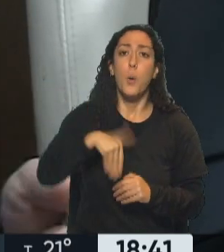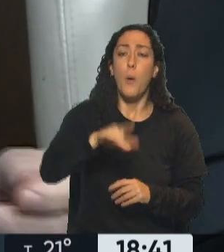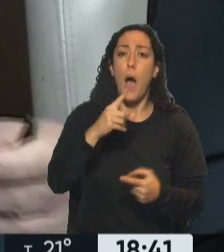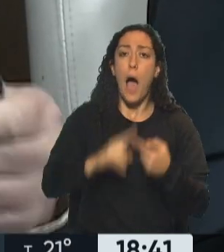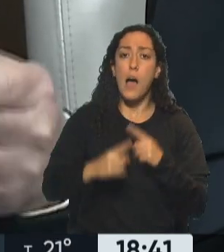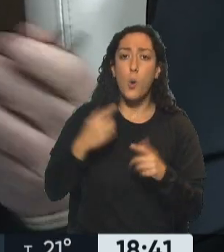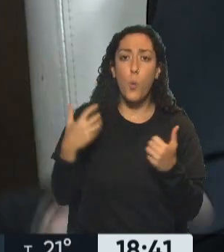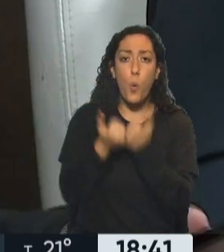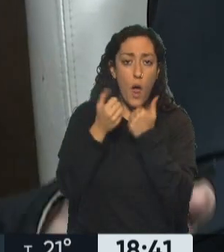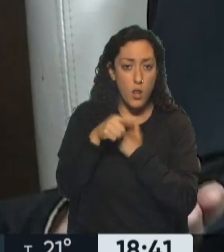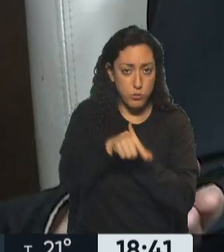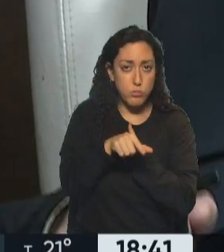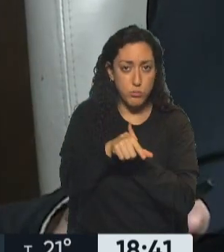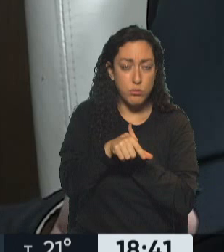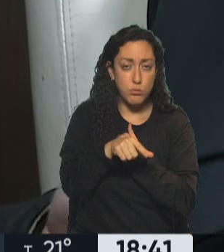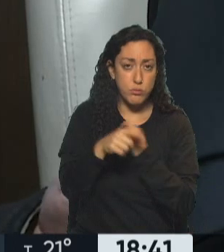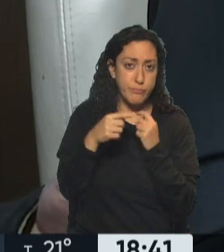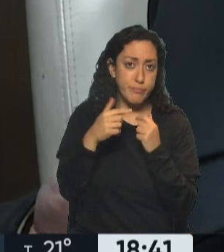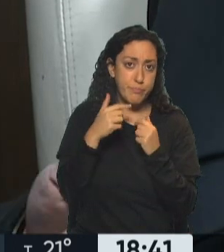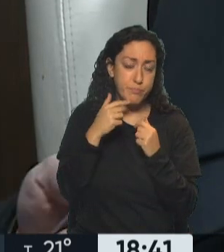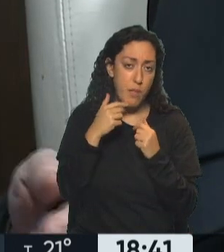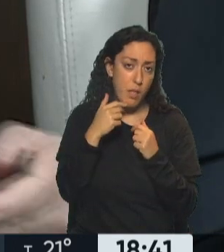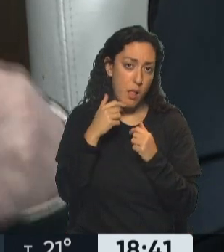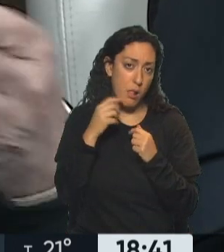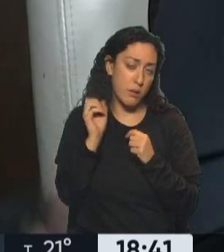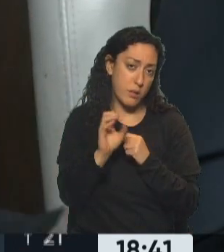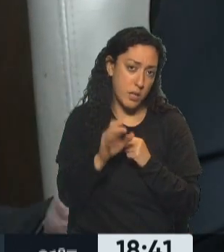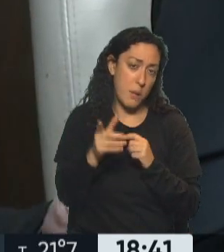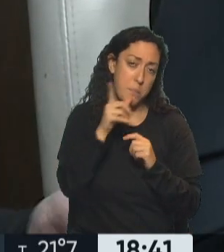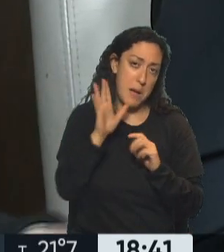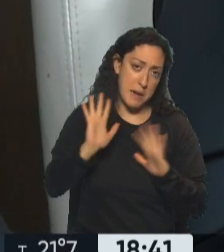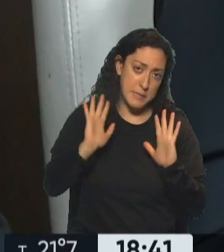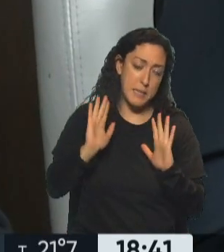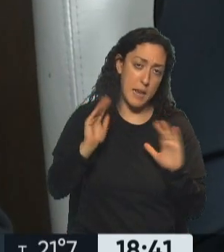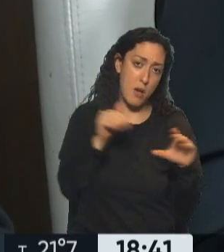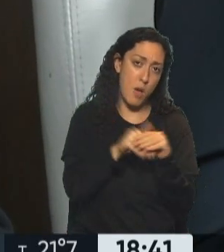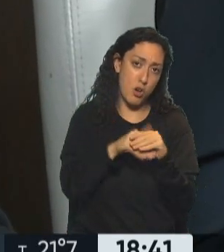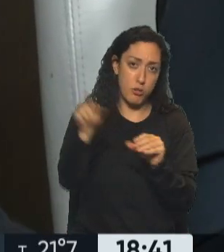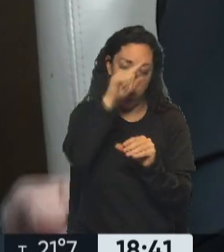acuerdo, teniendo en cuenta que la banca pública no parece haberlo acompañado.